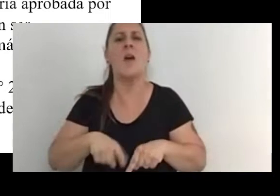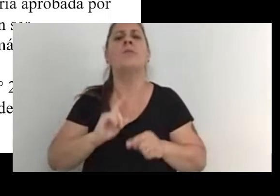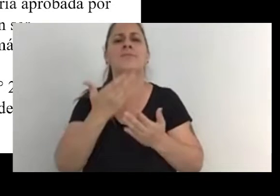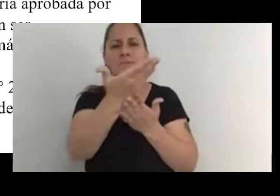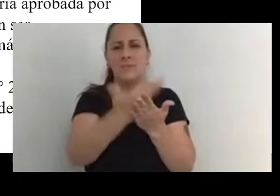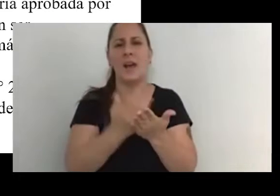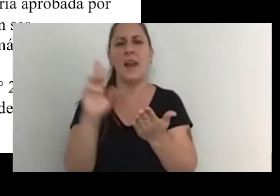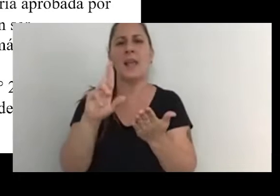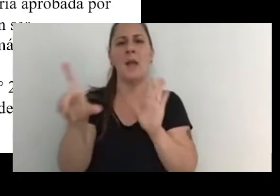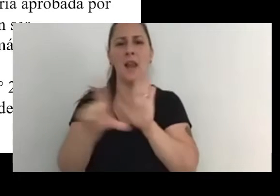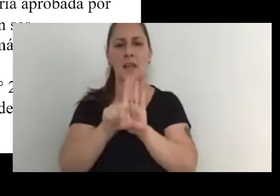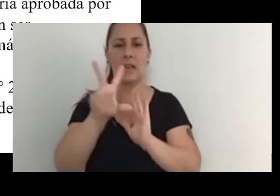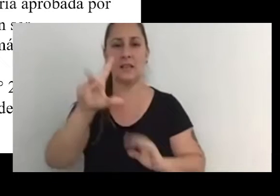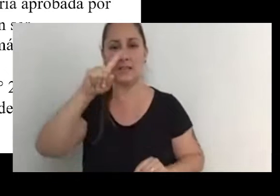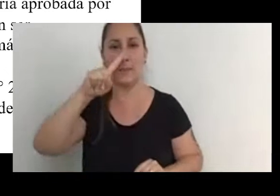ley